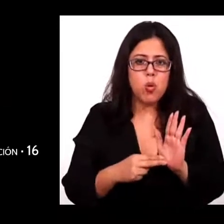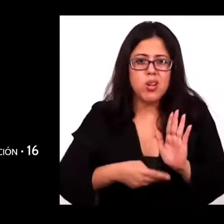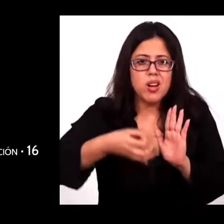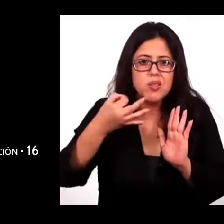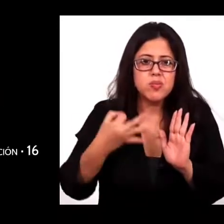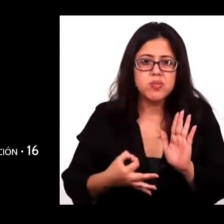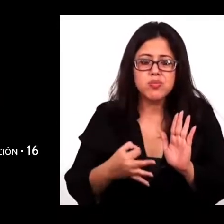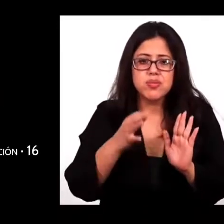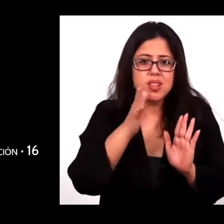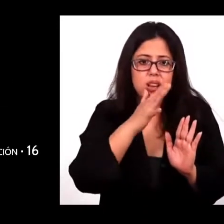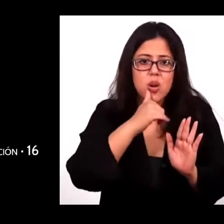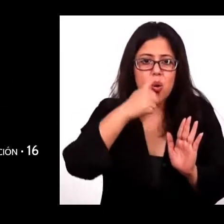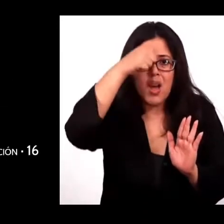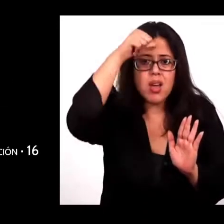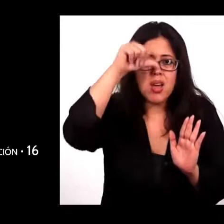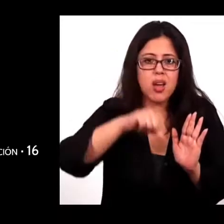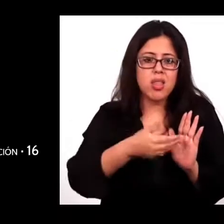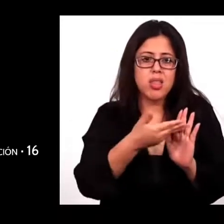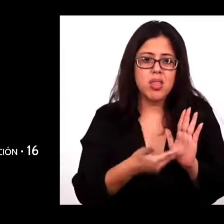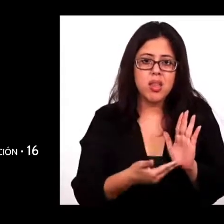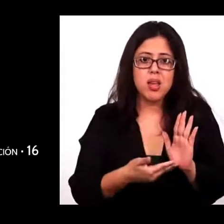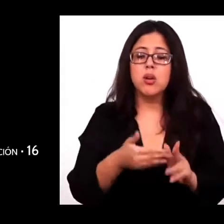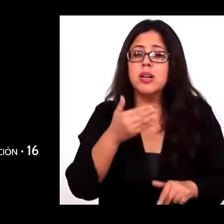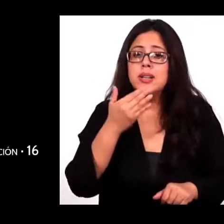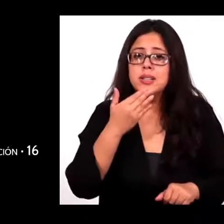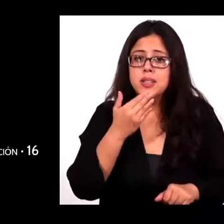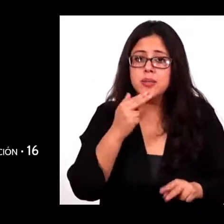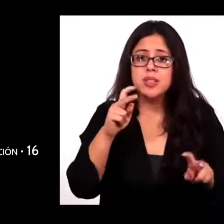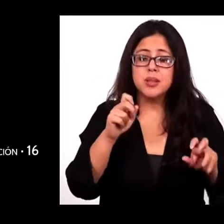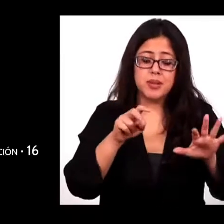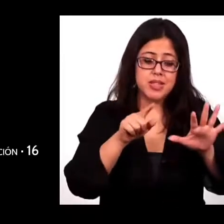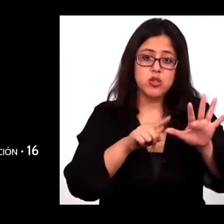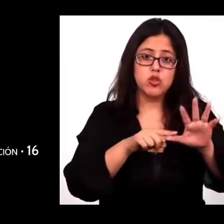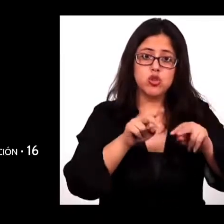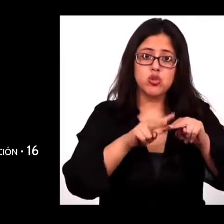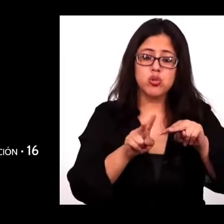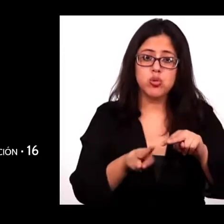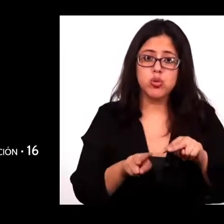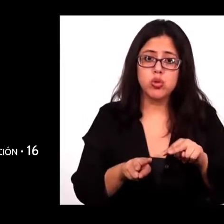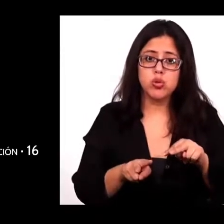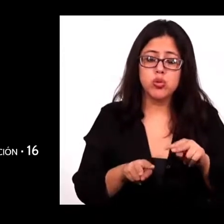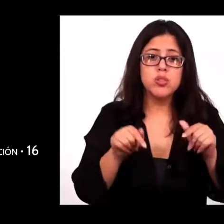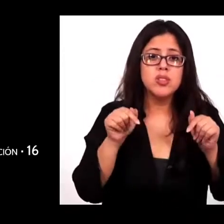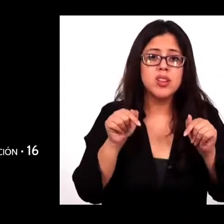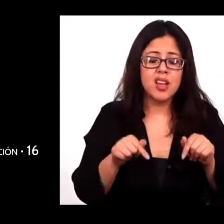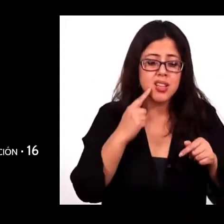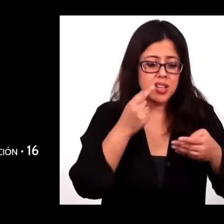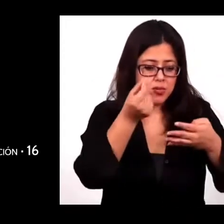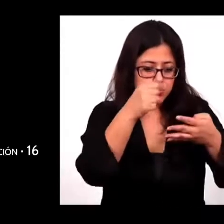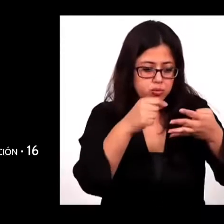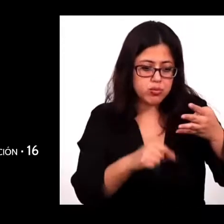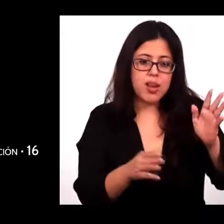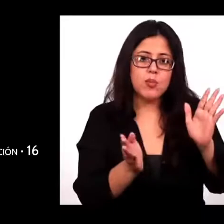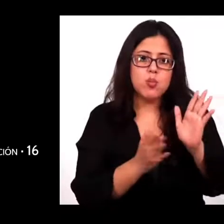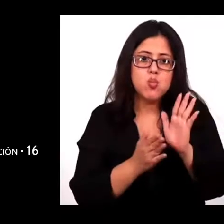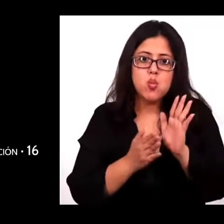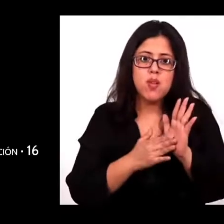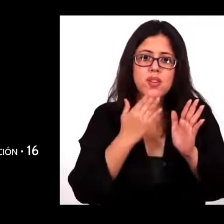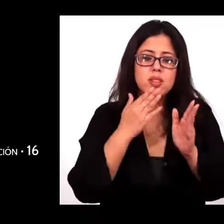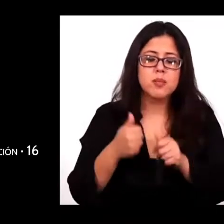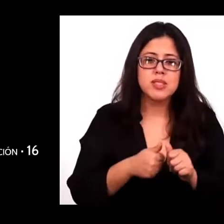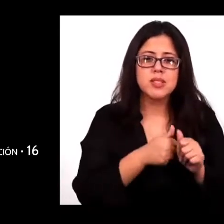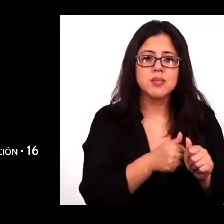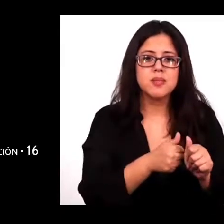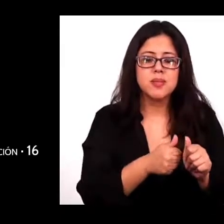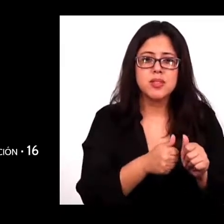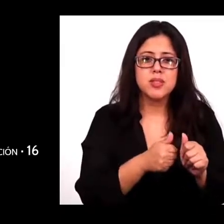impunidad. Y en lo que dice relación con la reparación, hechos los análisis de los antecedentes y el seguimiento también